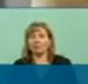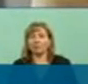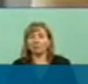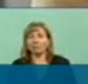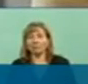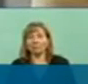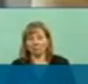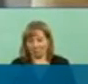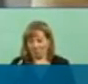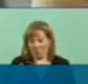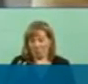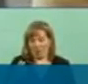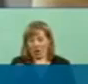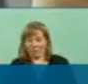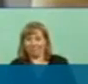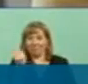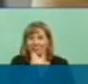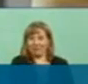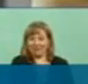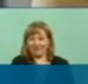a pocos meses de haber inaugurado